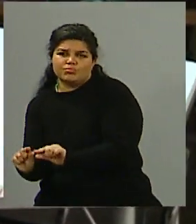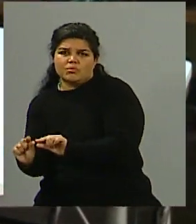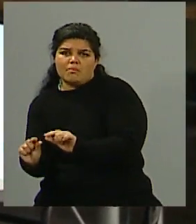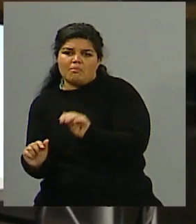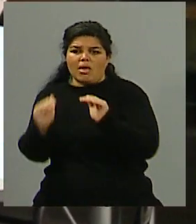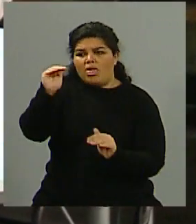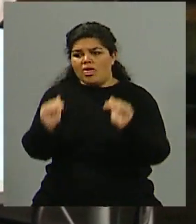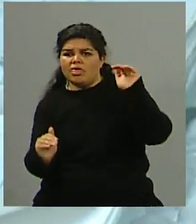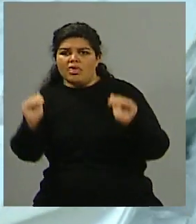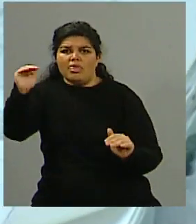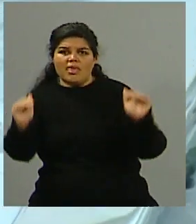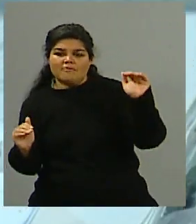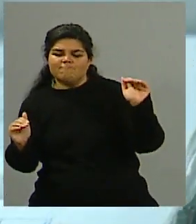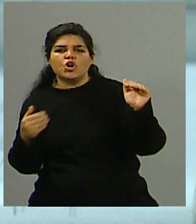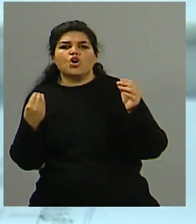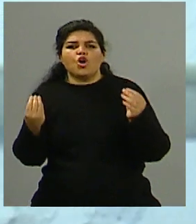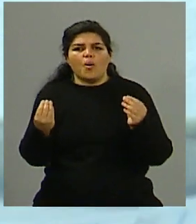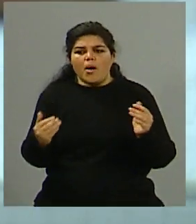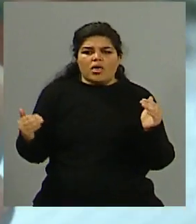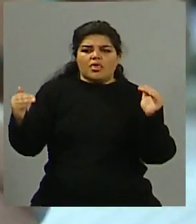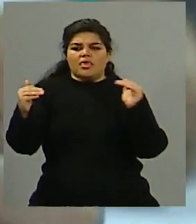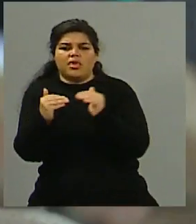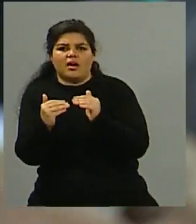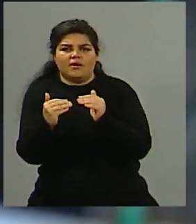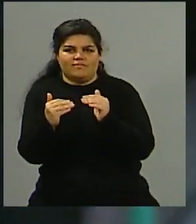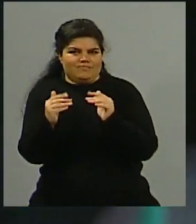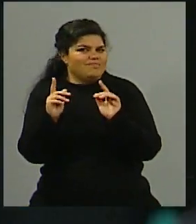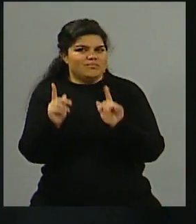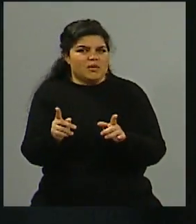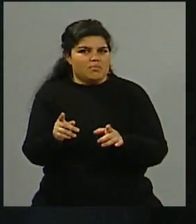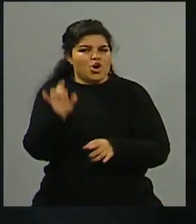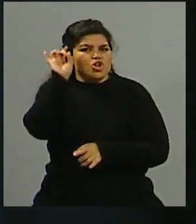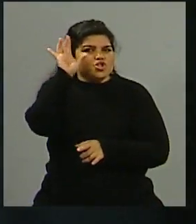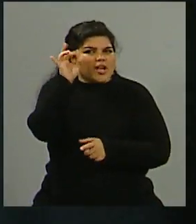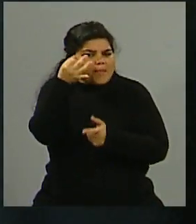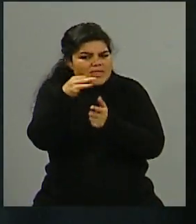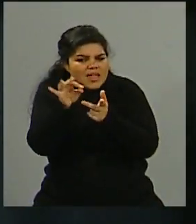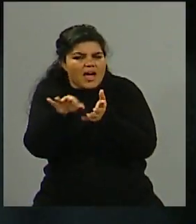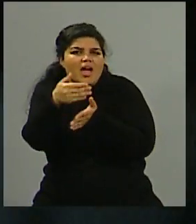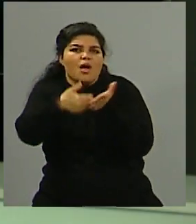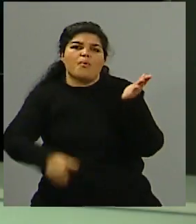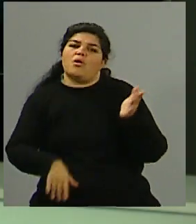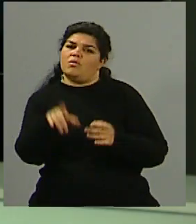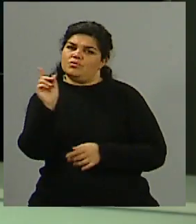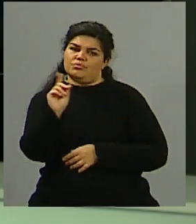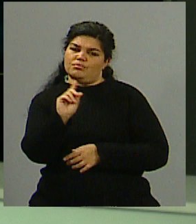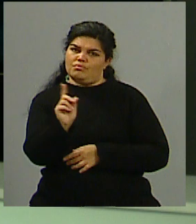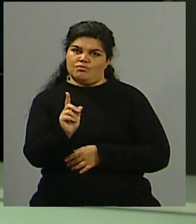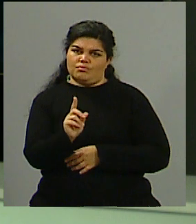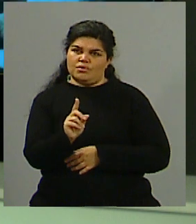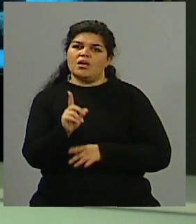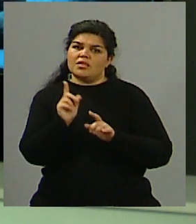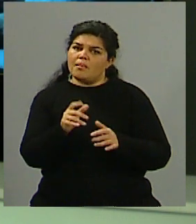justicia educativa tiene perspectivas que no tienen que ver solo con la evaluación, tienen que ver con los